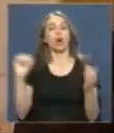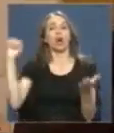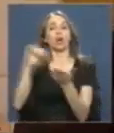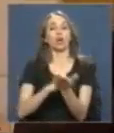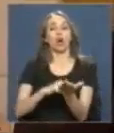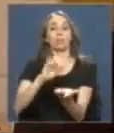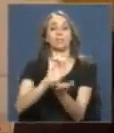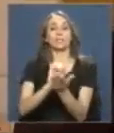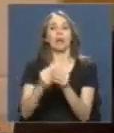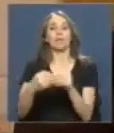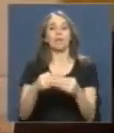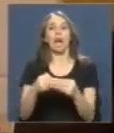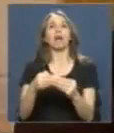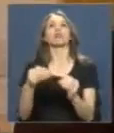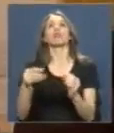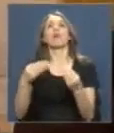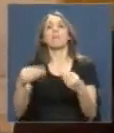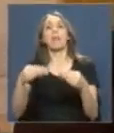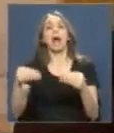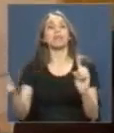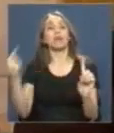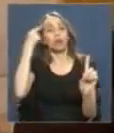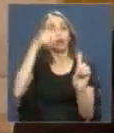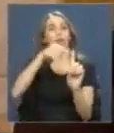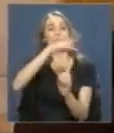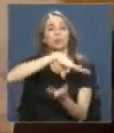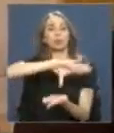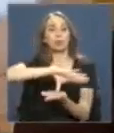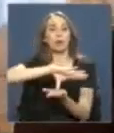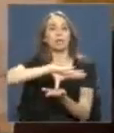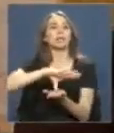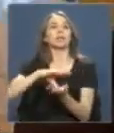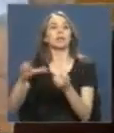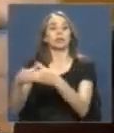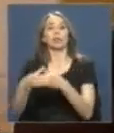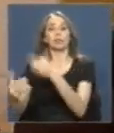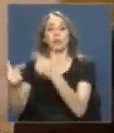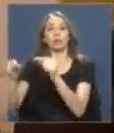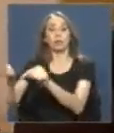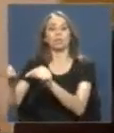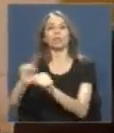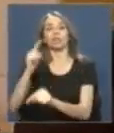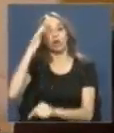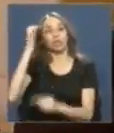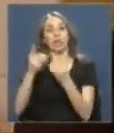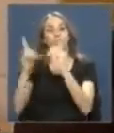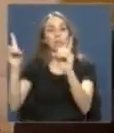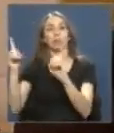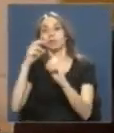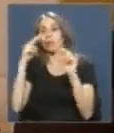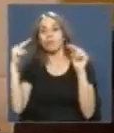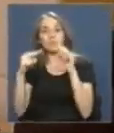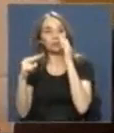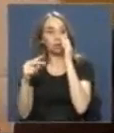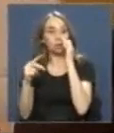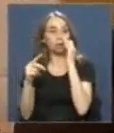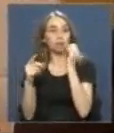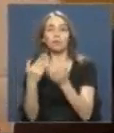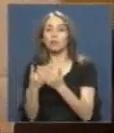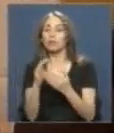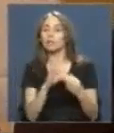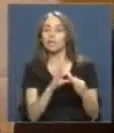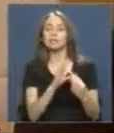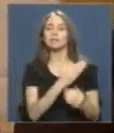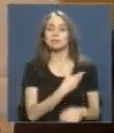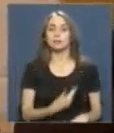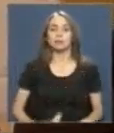que está siendo objeto nuestro país, producto de ciertas fuerzas de acá que no creen en la democracia, sino que tienen una visión instrumental. He dicho, gracias, señor